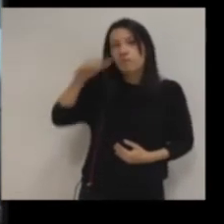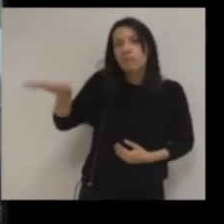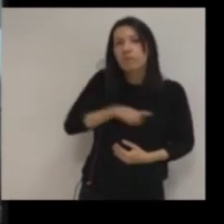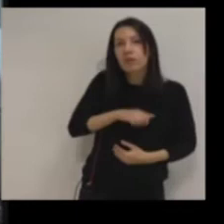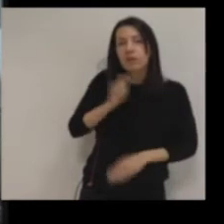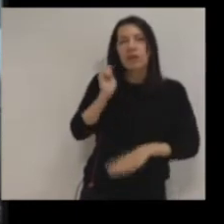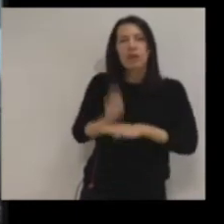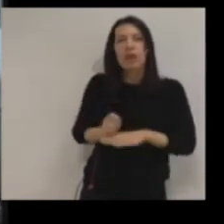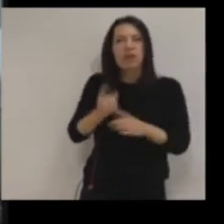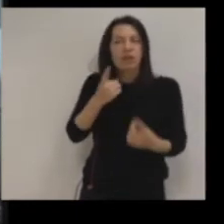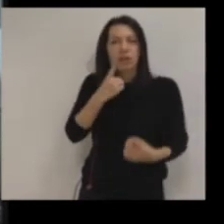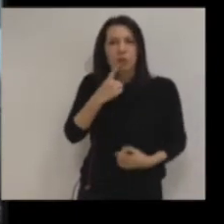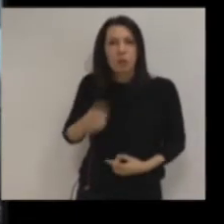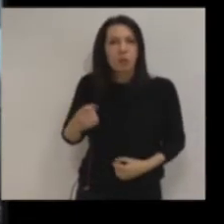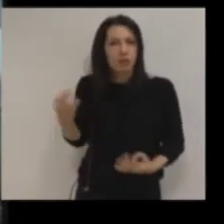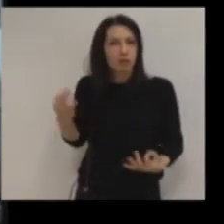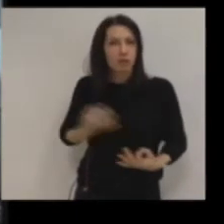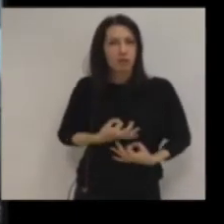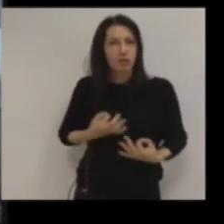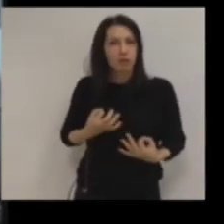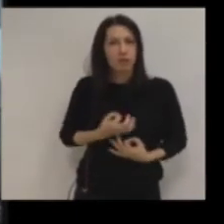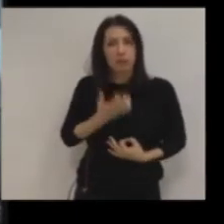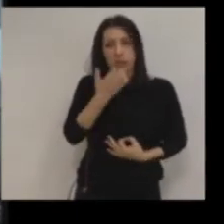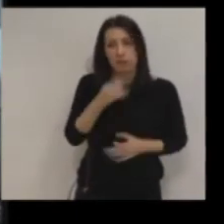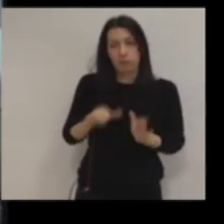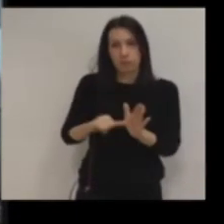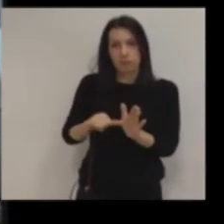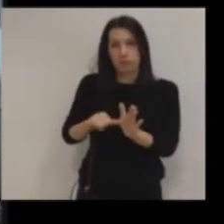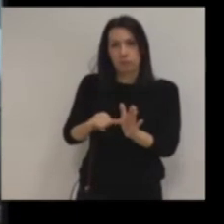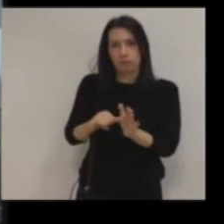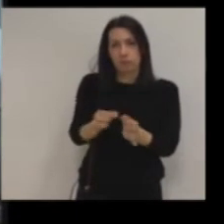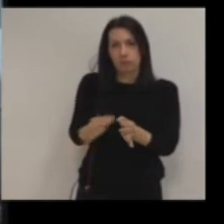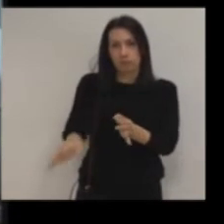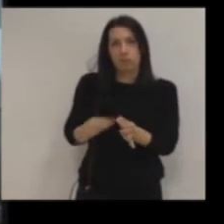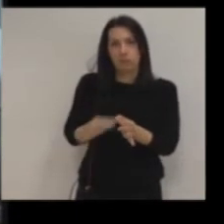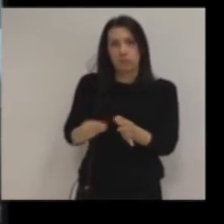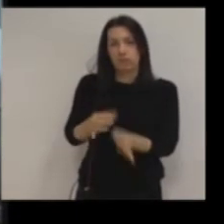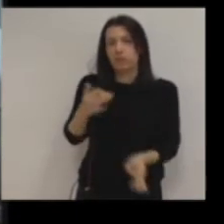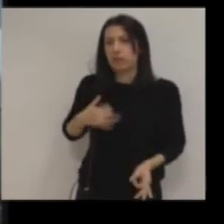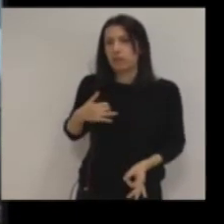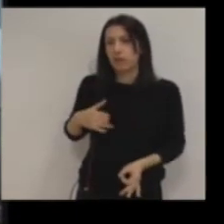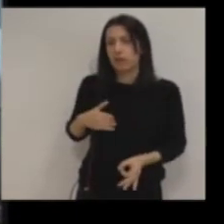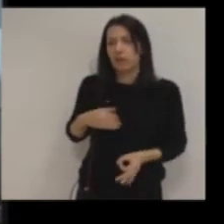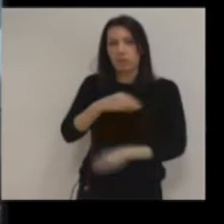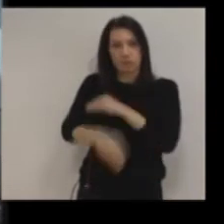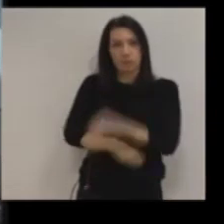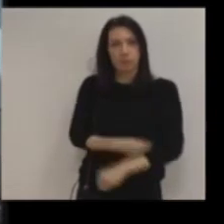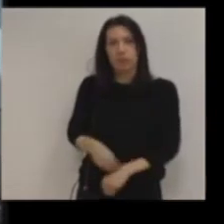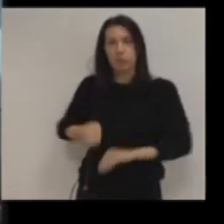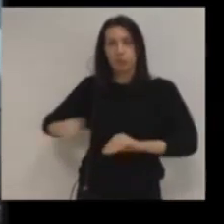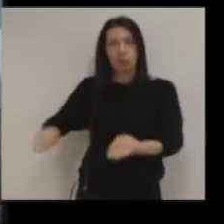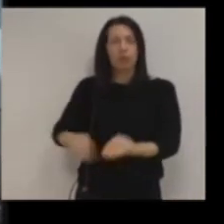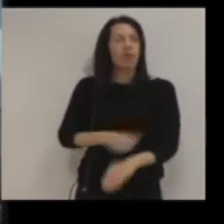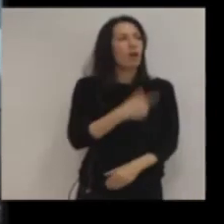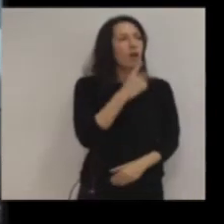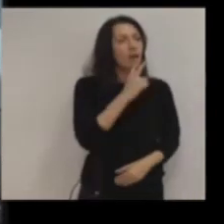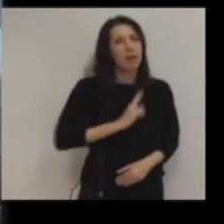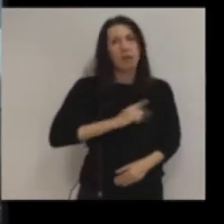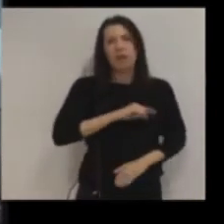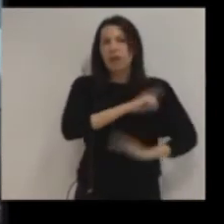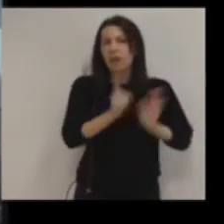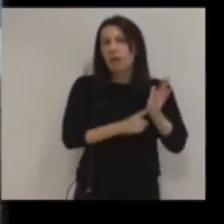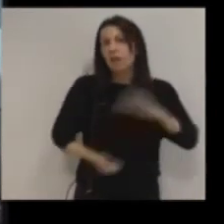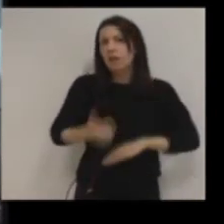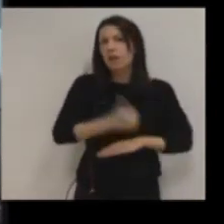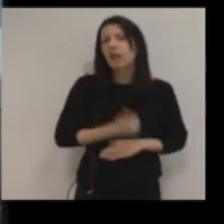¿qué trabajo te cuesta si esto está pegando con Sevilla hacerlo tú? Es que la ley orgánica dice, efectivamente,